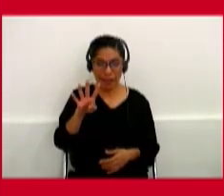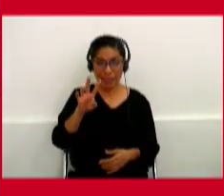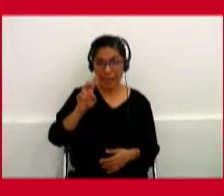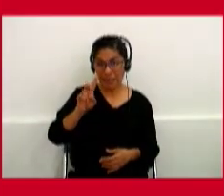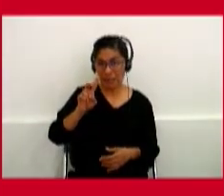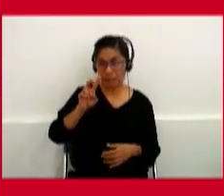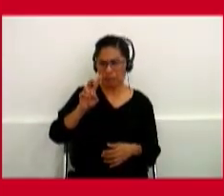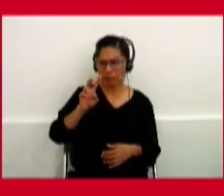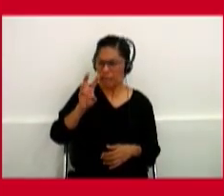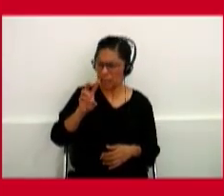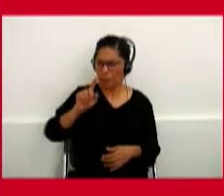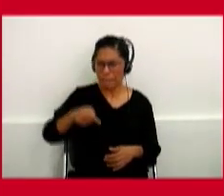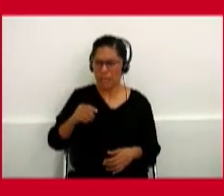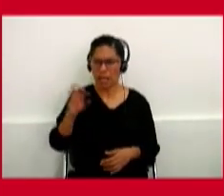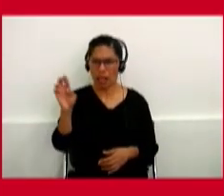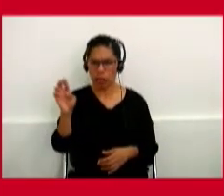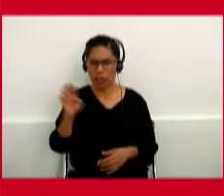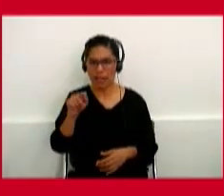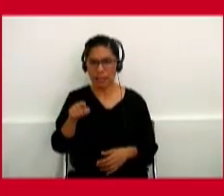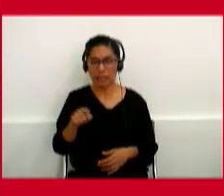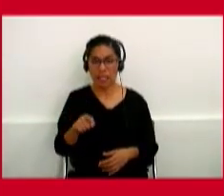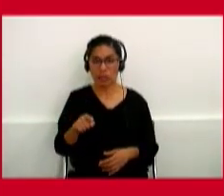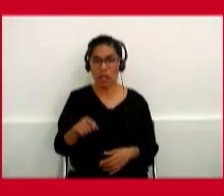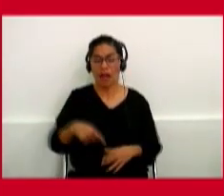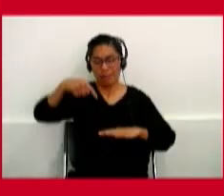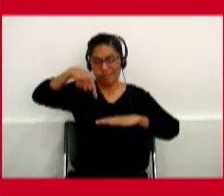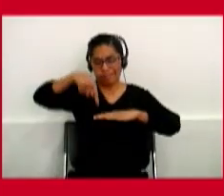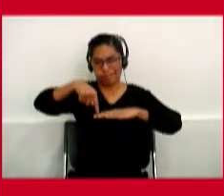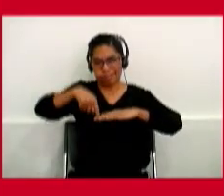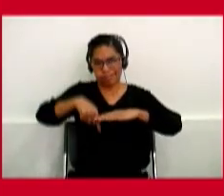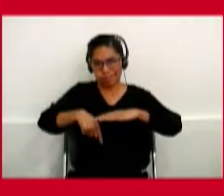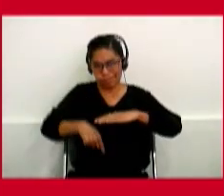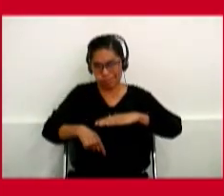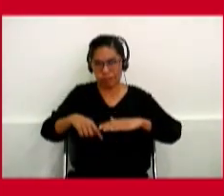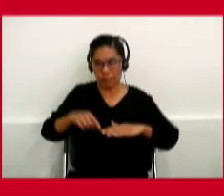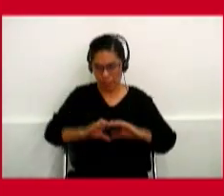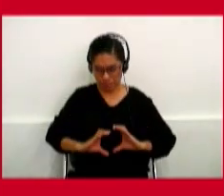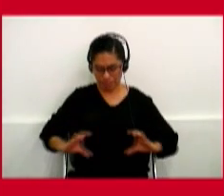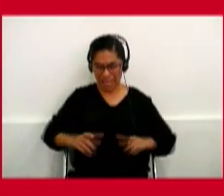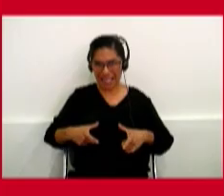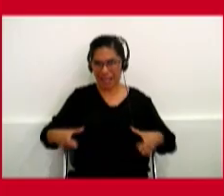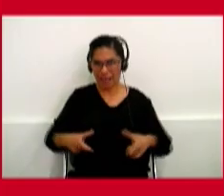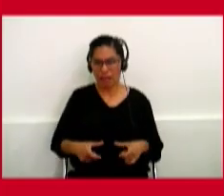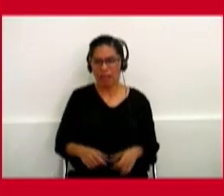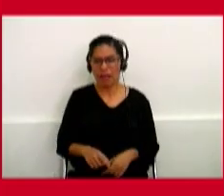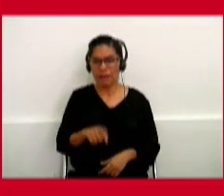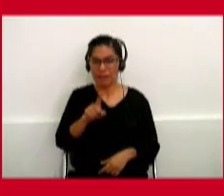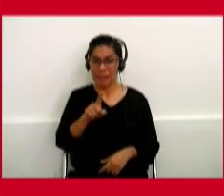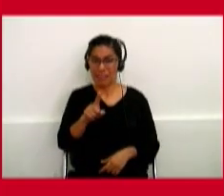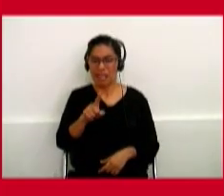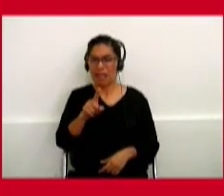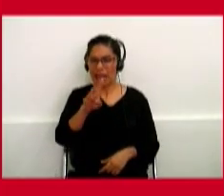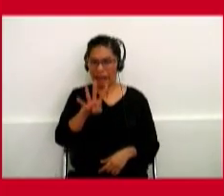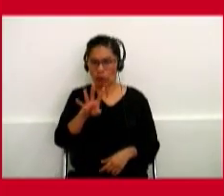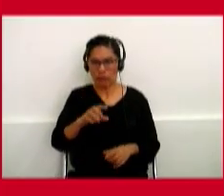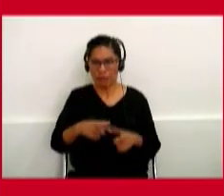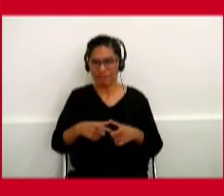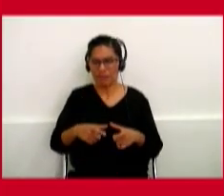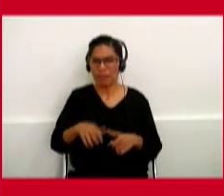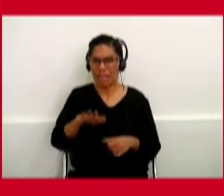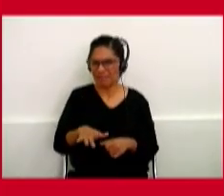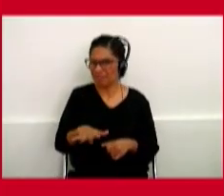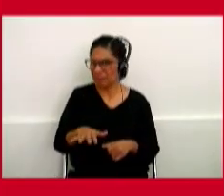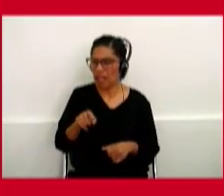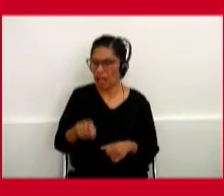$52.446.000. En costos de perforación ya hablamos de barras de 14 pies, hubo un incremento de $1.139. En costos